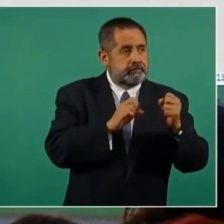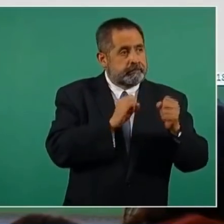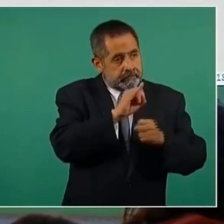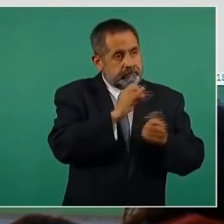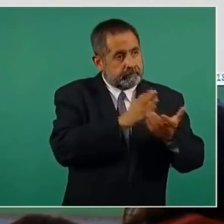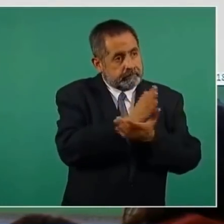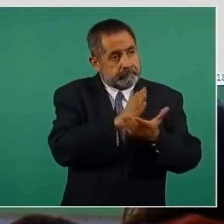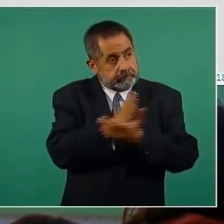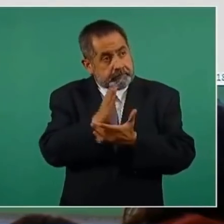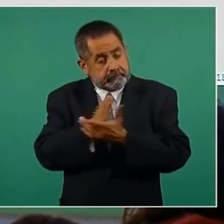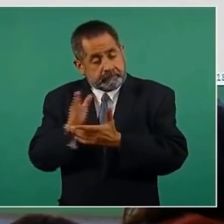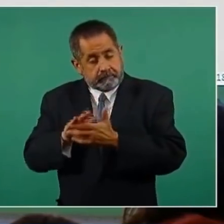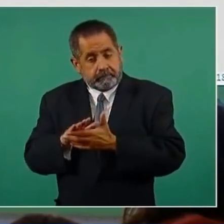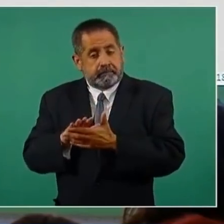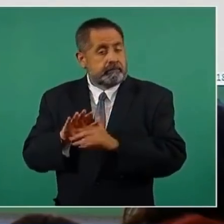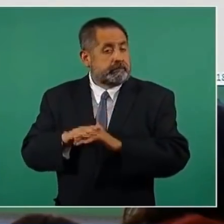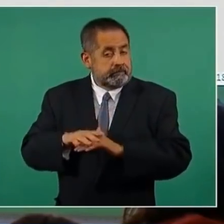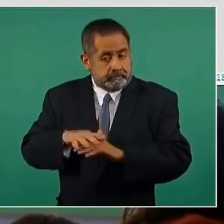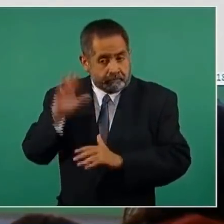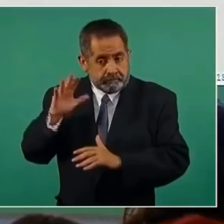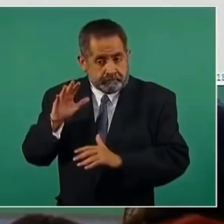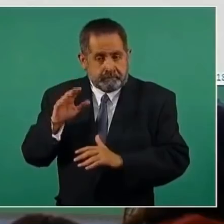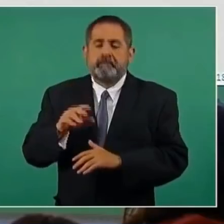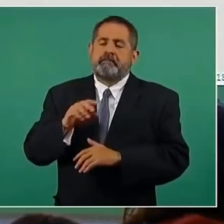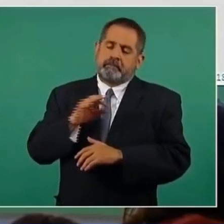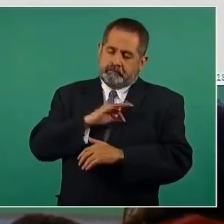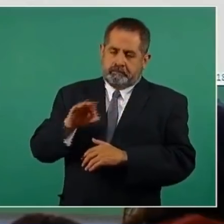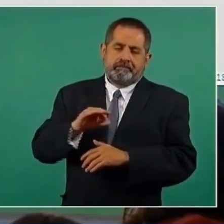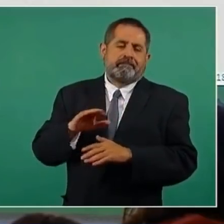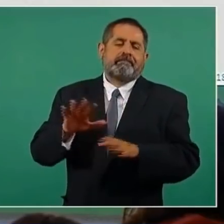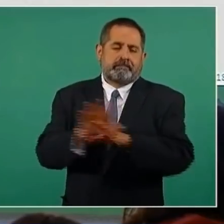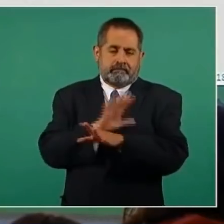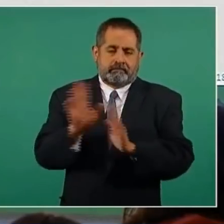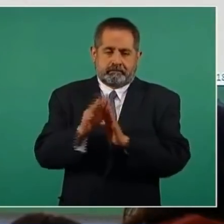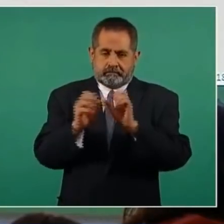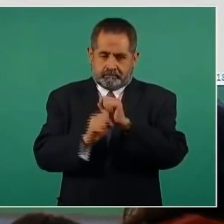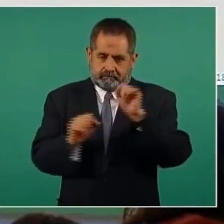se requiere tener